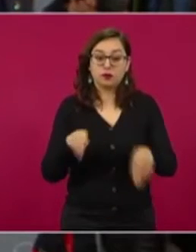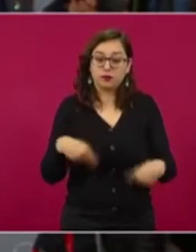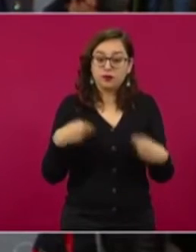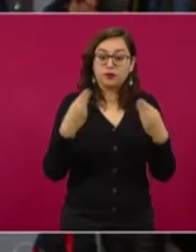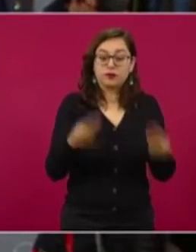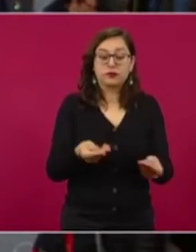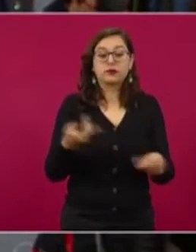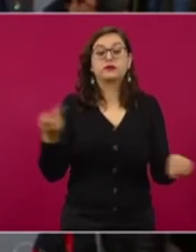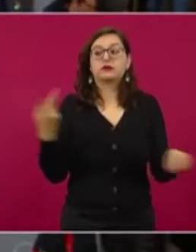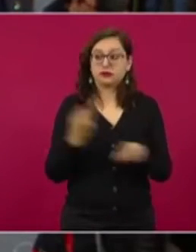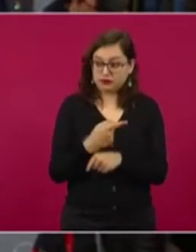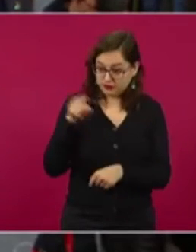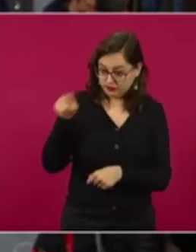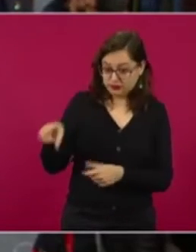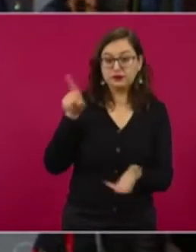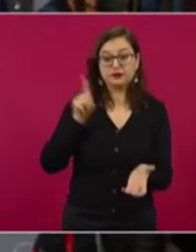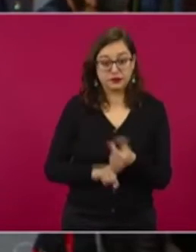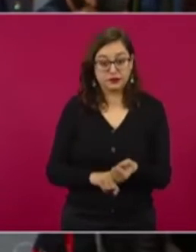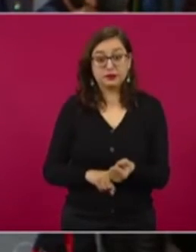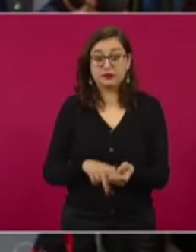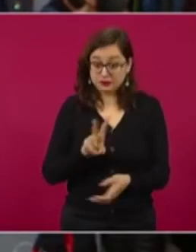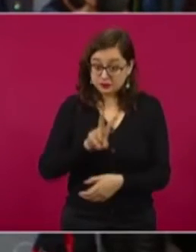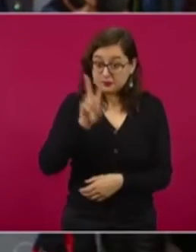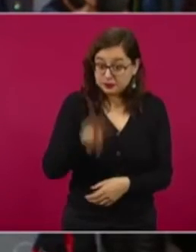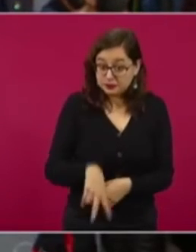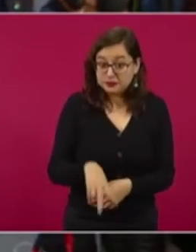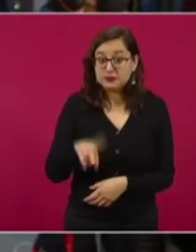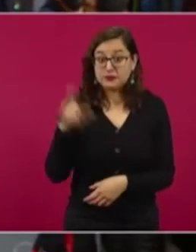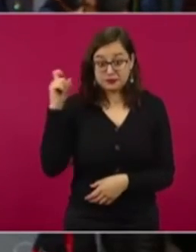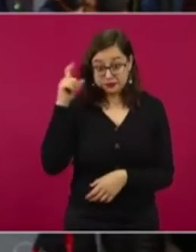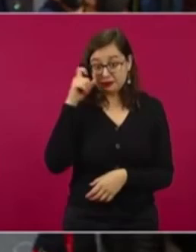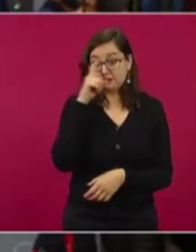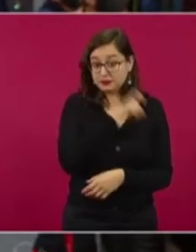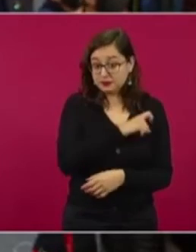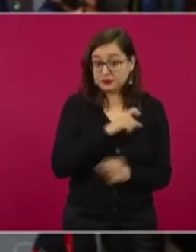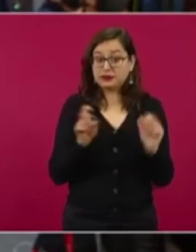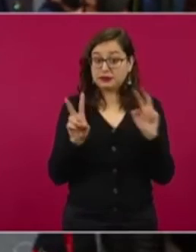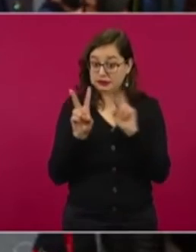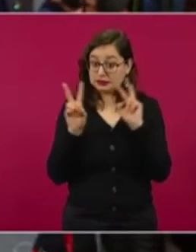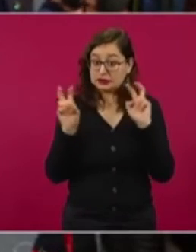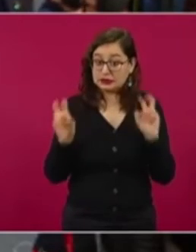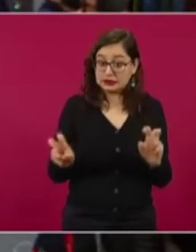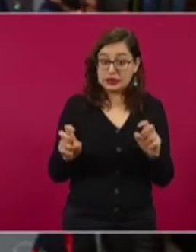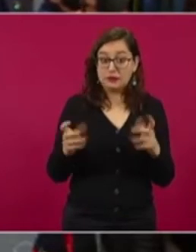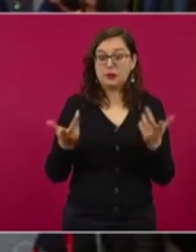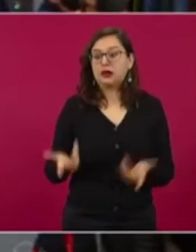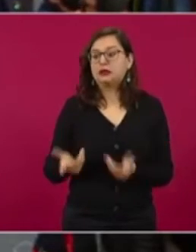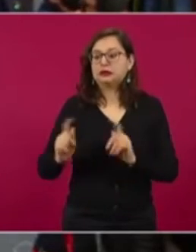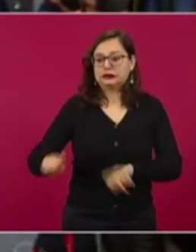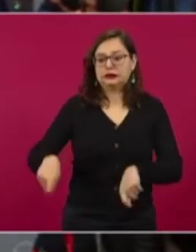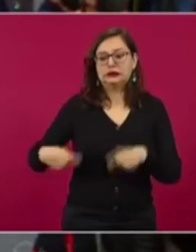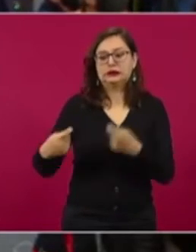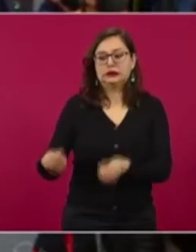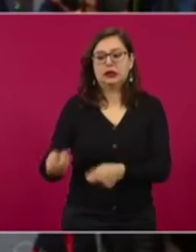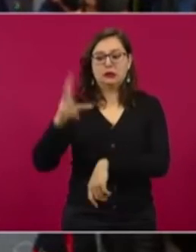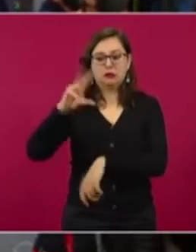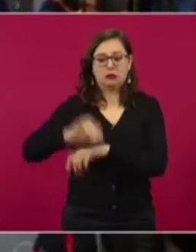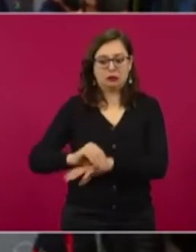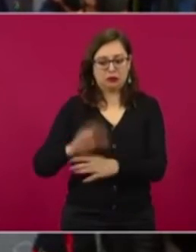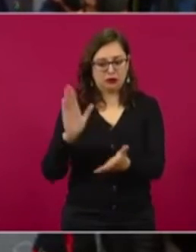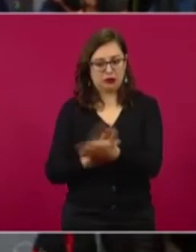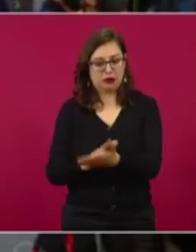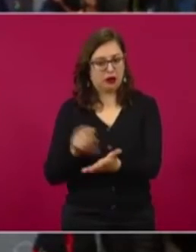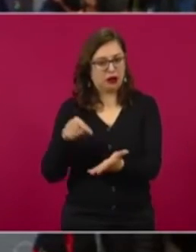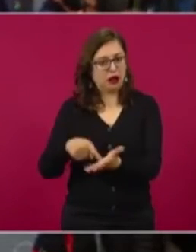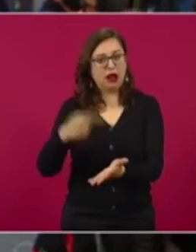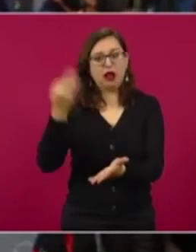está pasando, porque está delicado lo que sucede, en cuanto a un título falso, que ya dijo RAN,